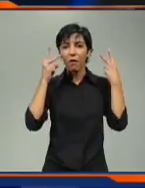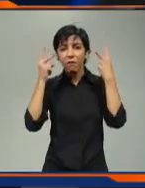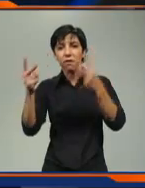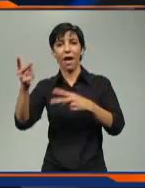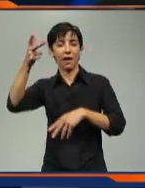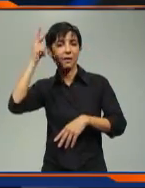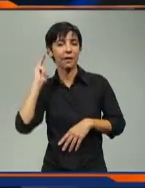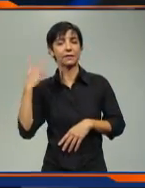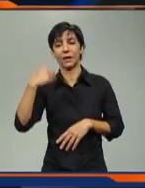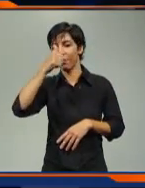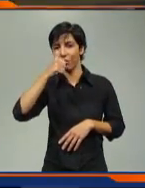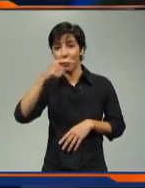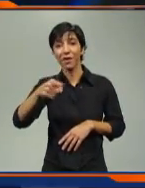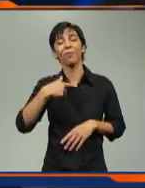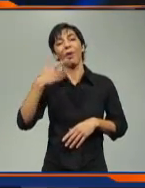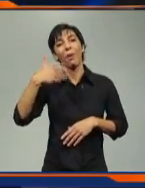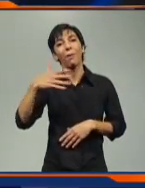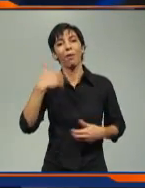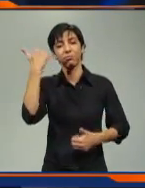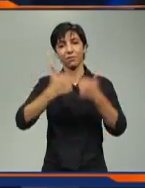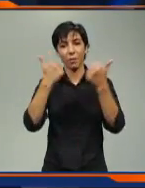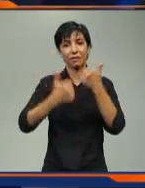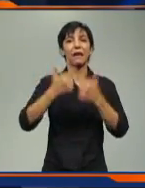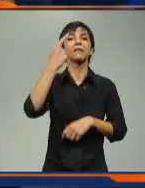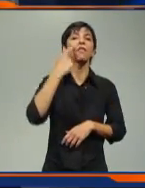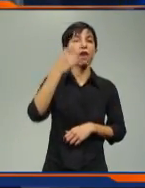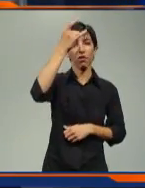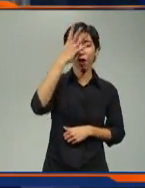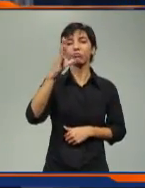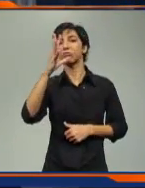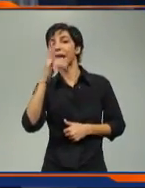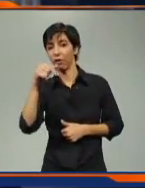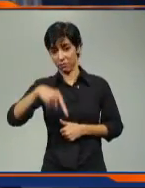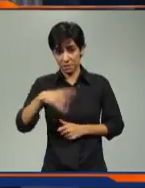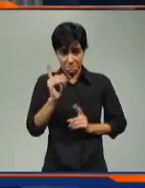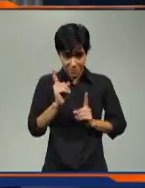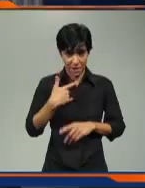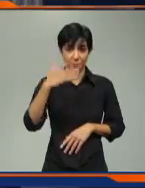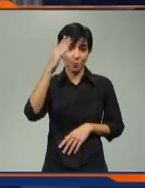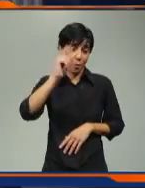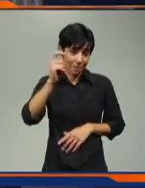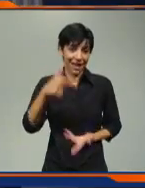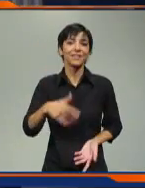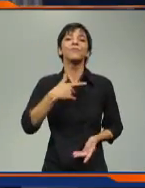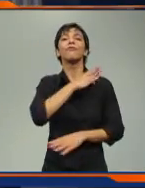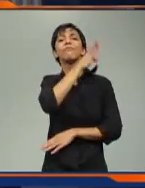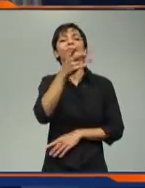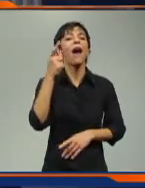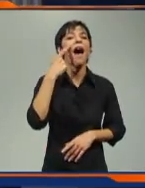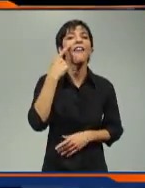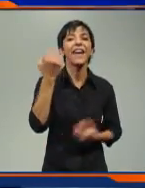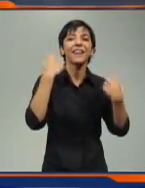compitiendo el 12 y el 14, por supuesto, de este mes. Están en el CENAR y nosotros nos acercamos para ver cómo se preparan.